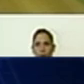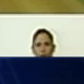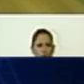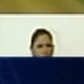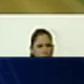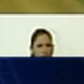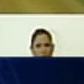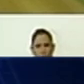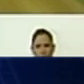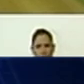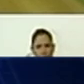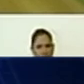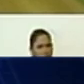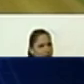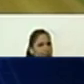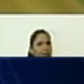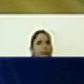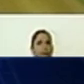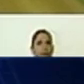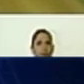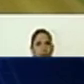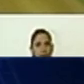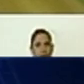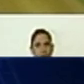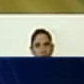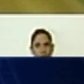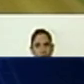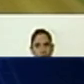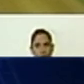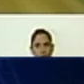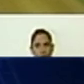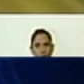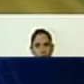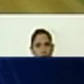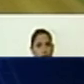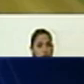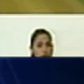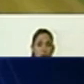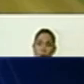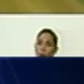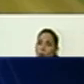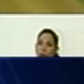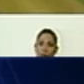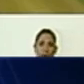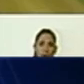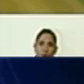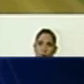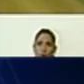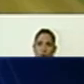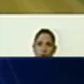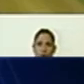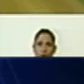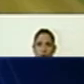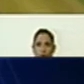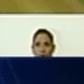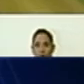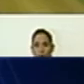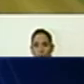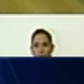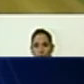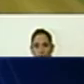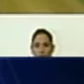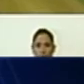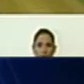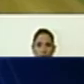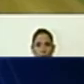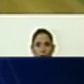la comida de la gente. Y efectivamente, no vamos a poder seguir importando la cantidad de productos terminados para